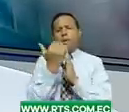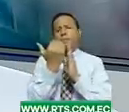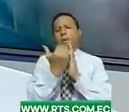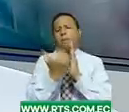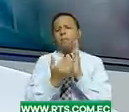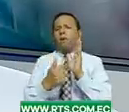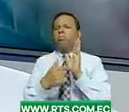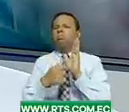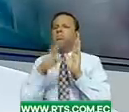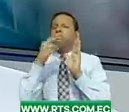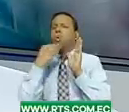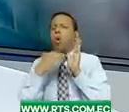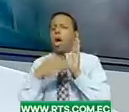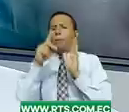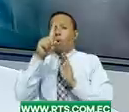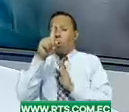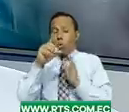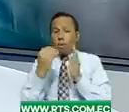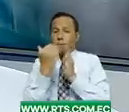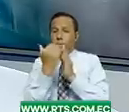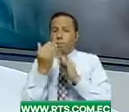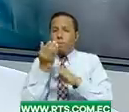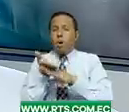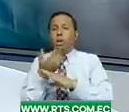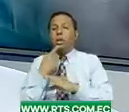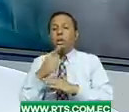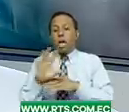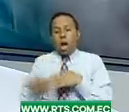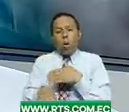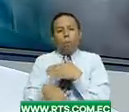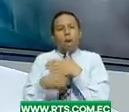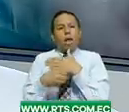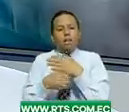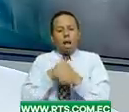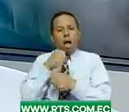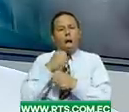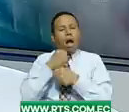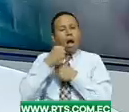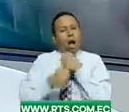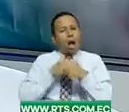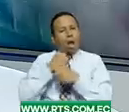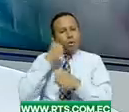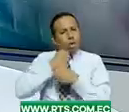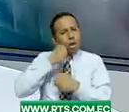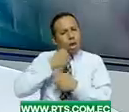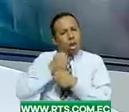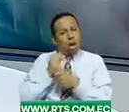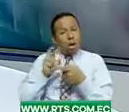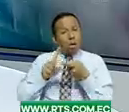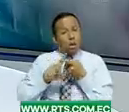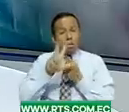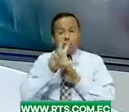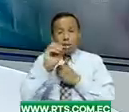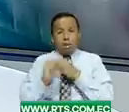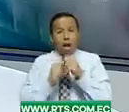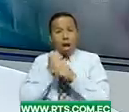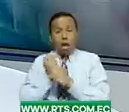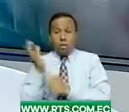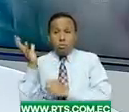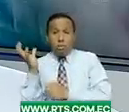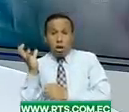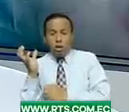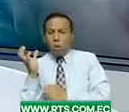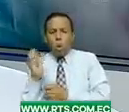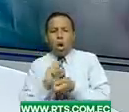a 35. Conozca a quienes podría aplicar estos cambios. Fue una cita a puerta cerrada en donde